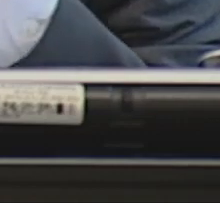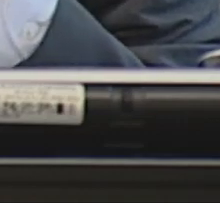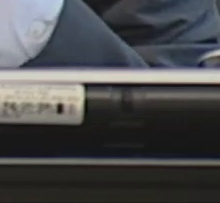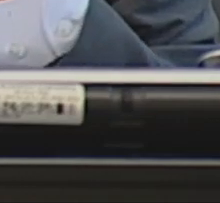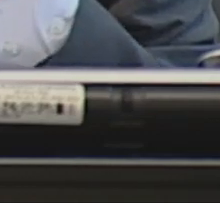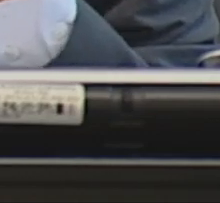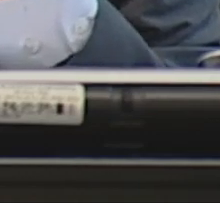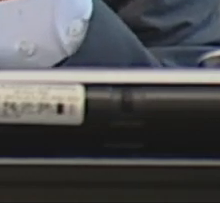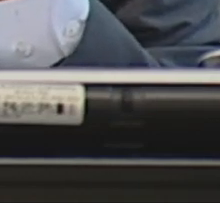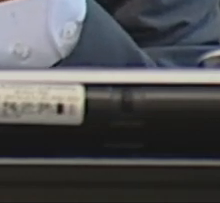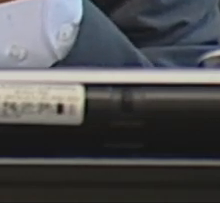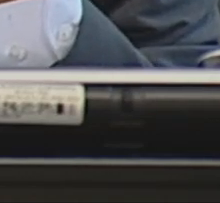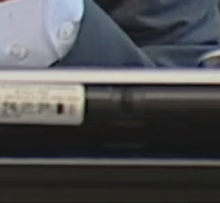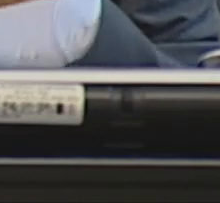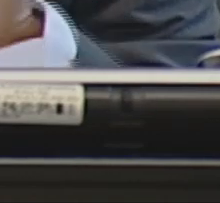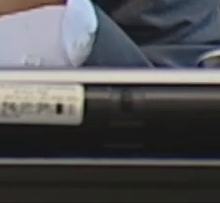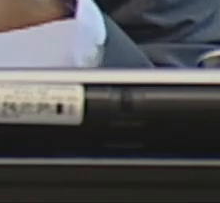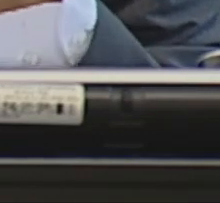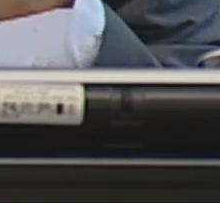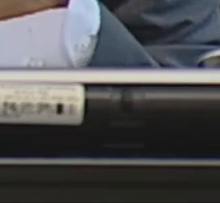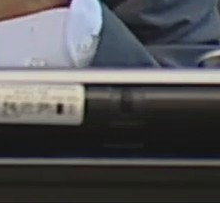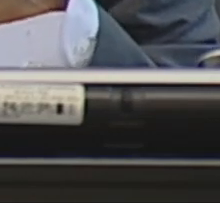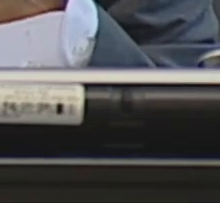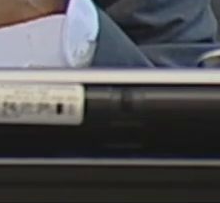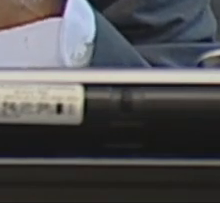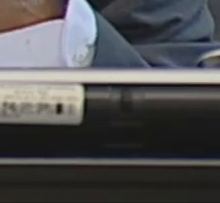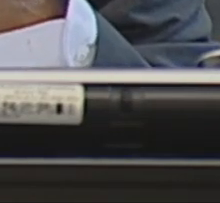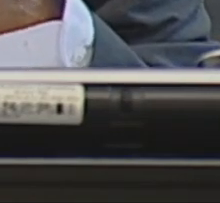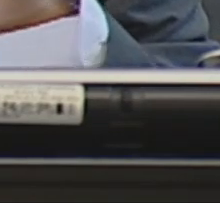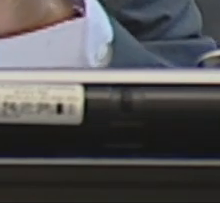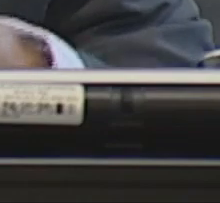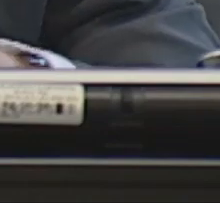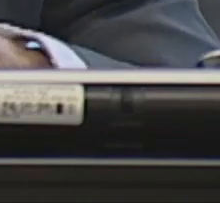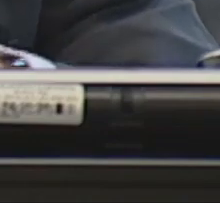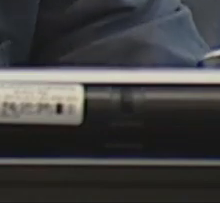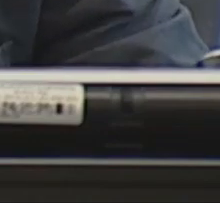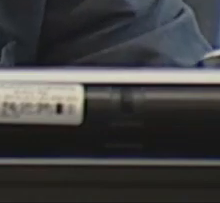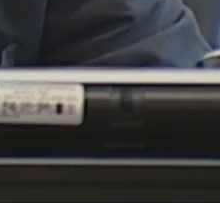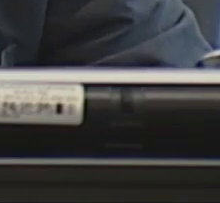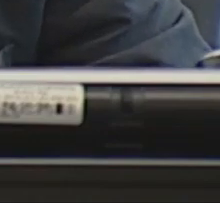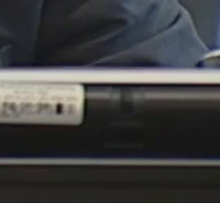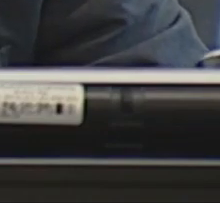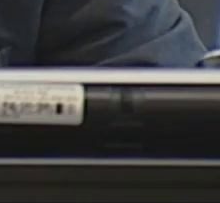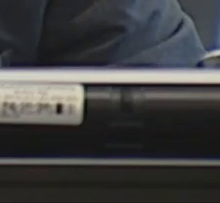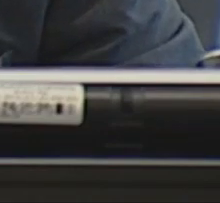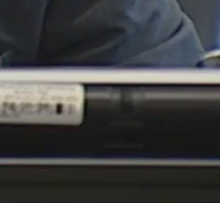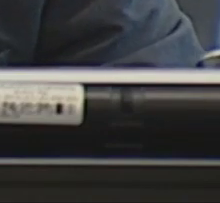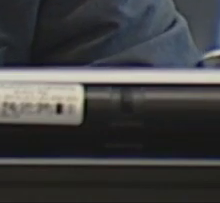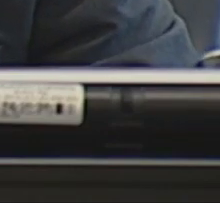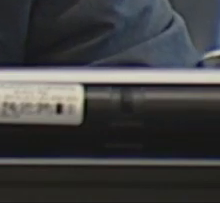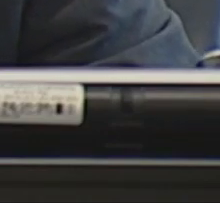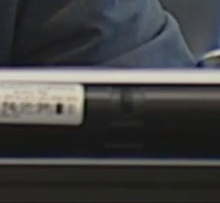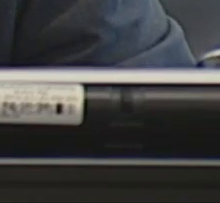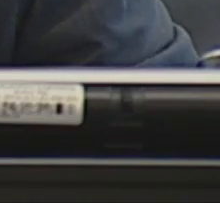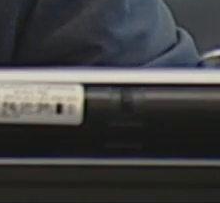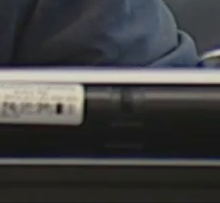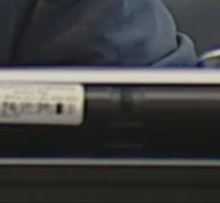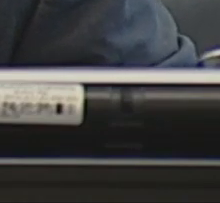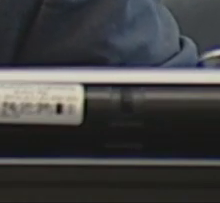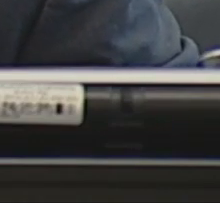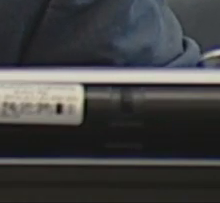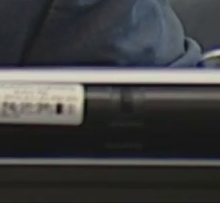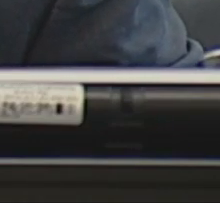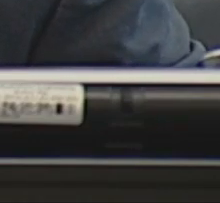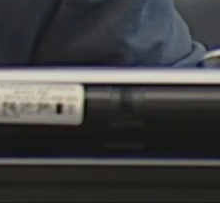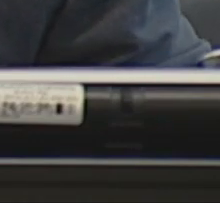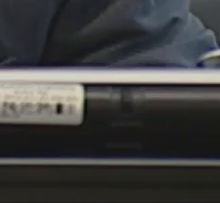la Fuerza Armada. Claro que tiene funciones, pero gracias a los acuerdos de paz, esas funciones